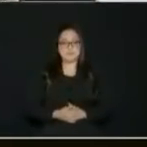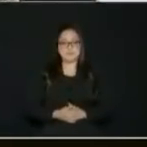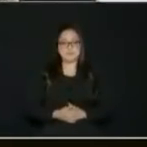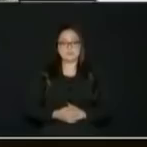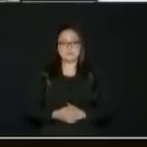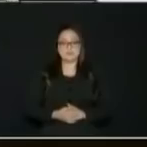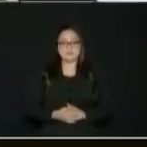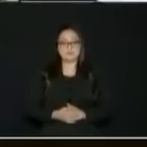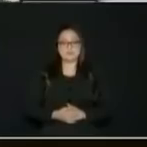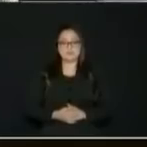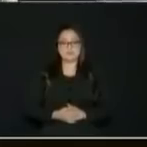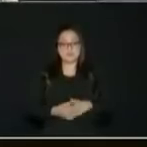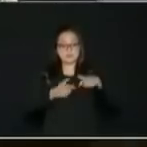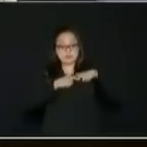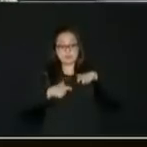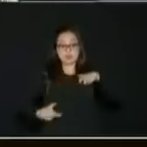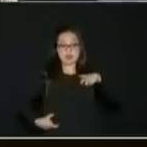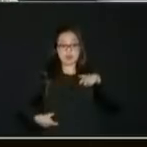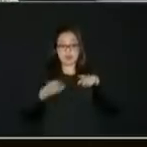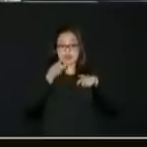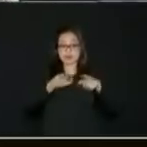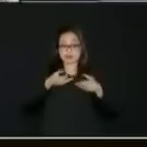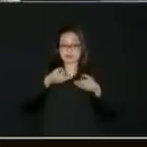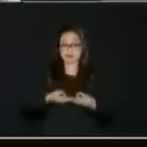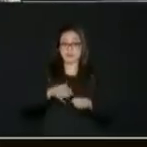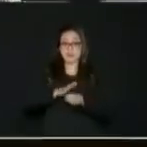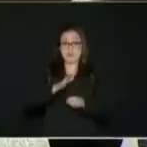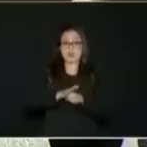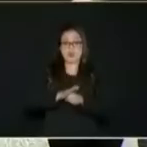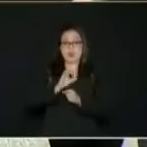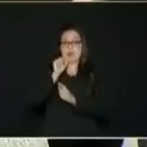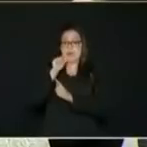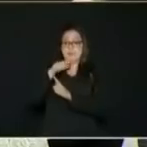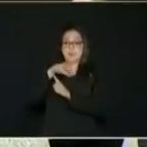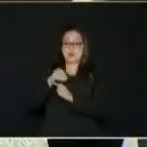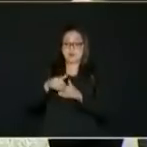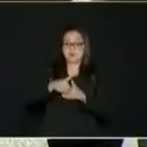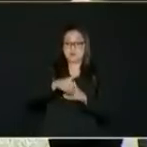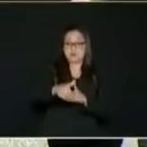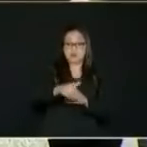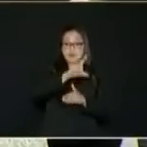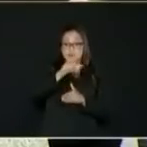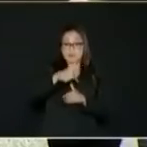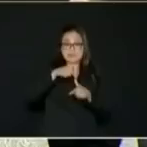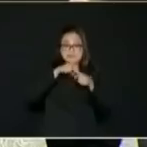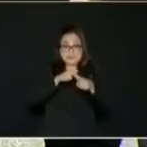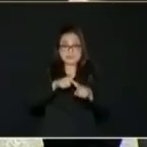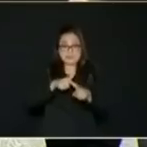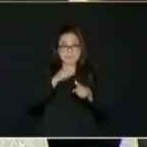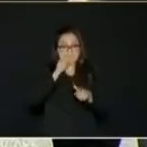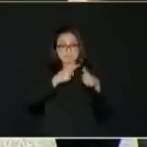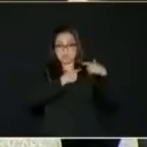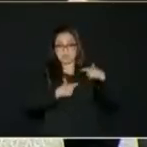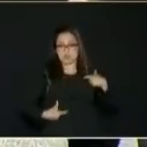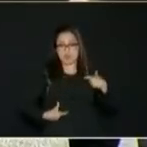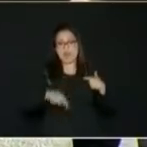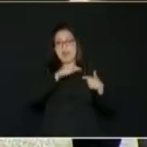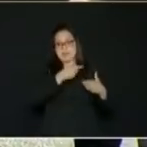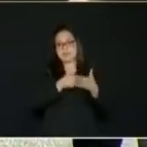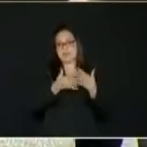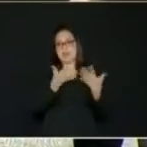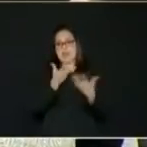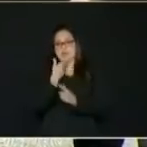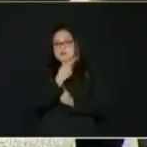banda presidencial no es la banda presidencial que Andrés Manuel López Obrador usará en un futuro. Andrés Manuel López Obrador mandó a hacer su propia